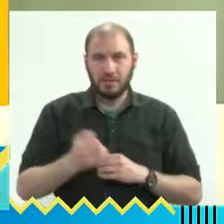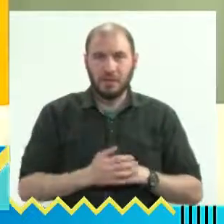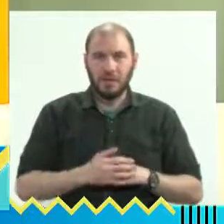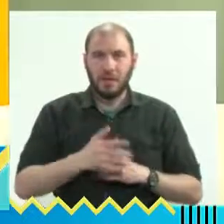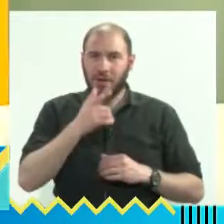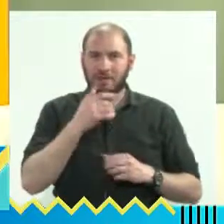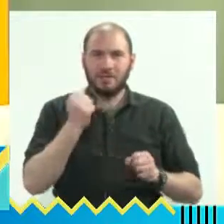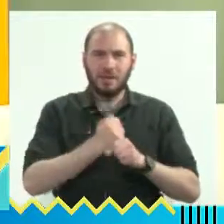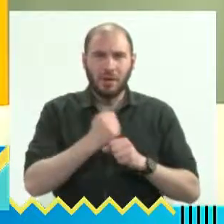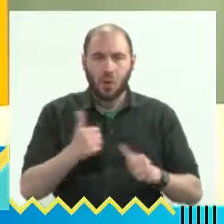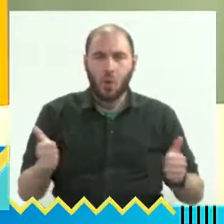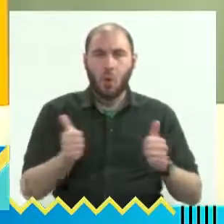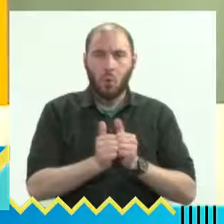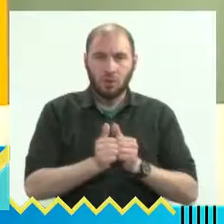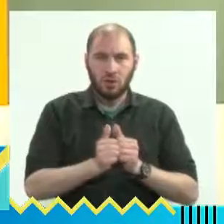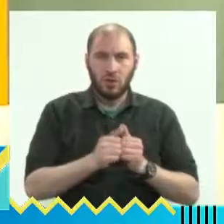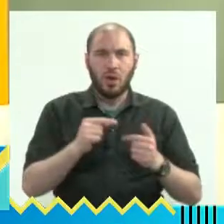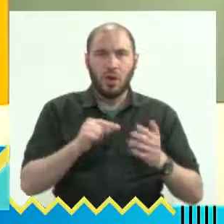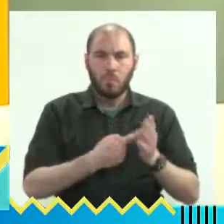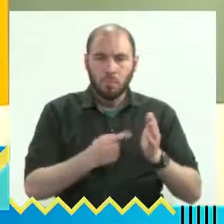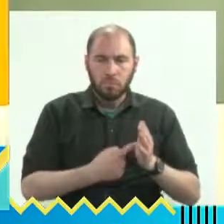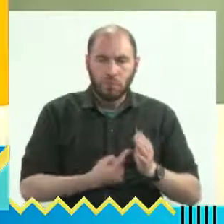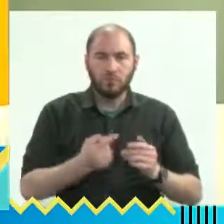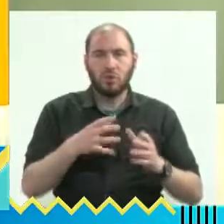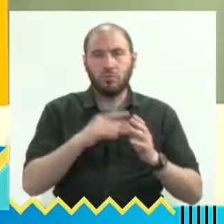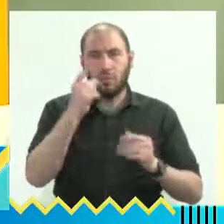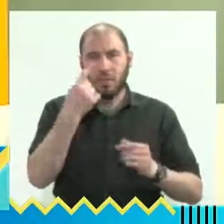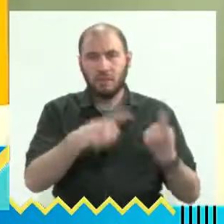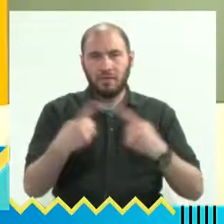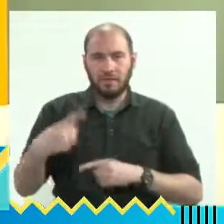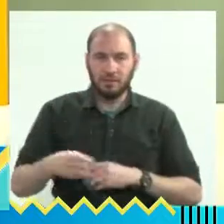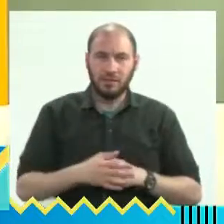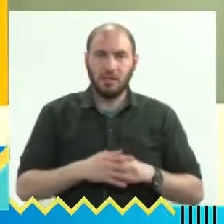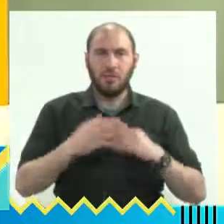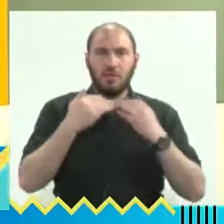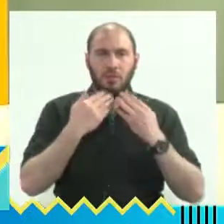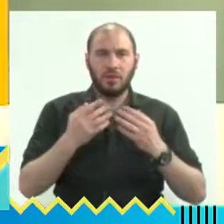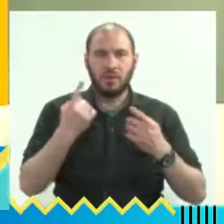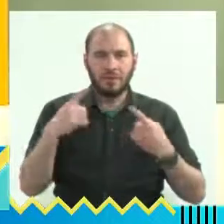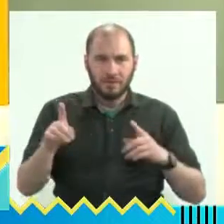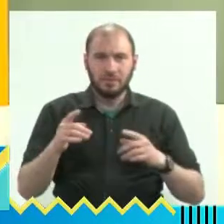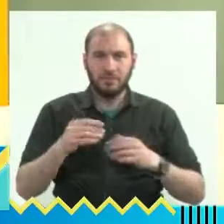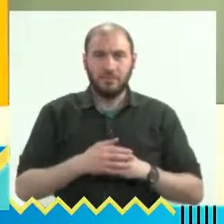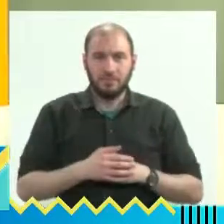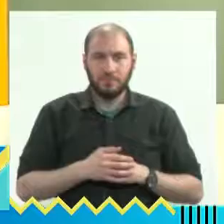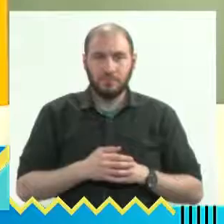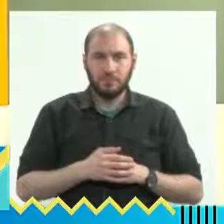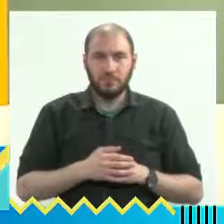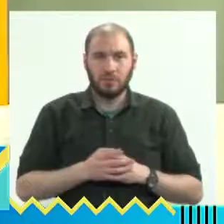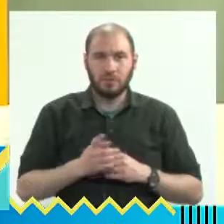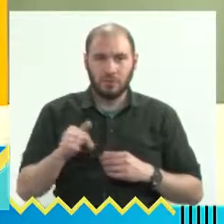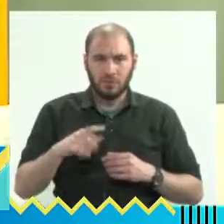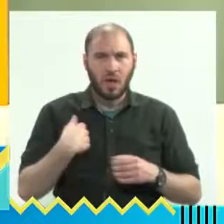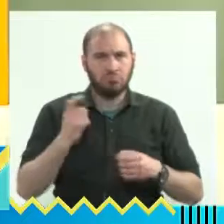un trabajo conjunto en estos puntos en que los distintos partidos, más allá de las diferencias que presenta el FIT, que yo en gran